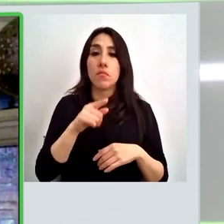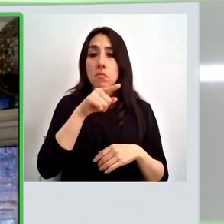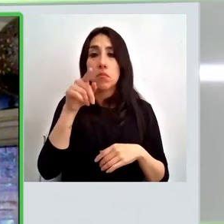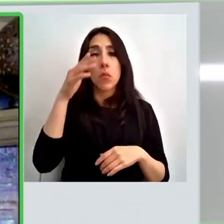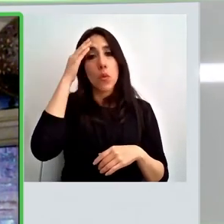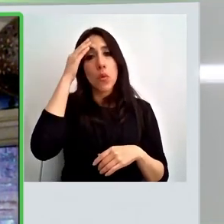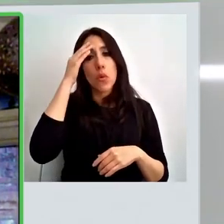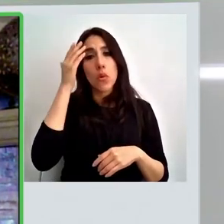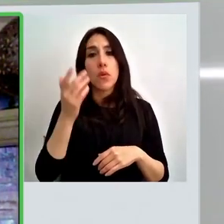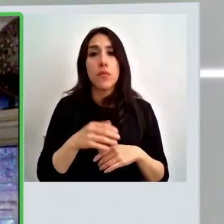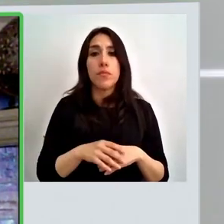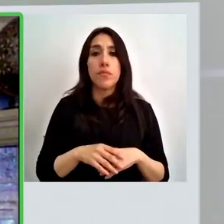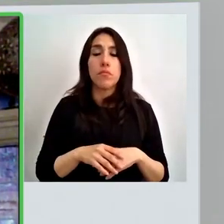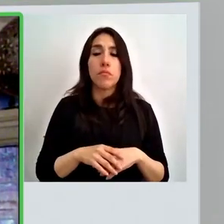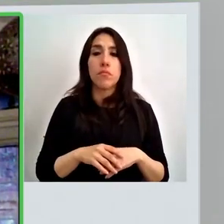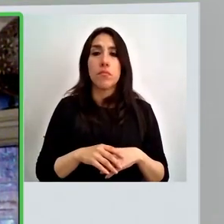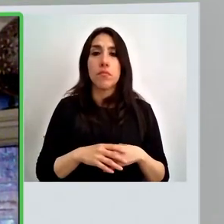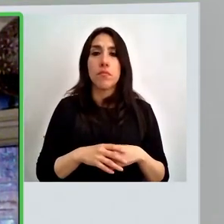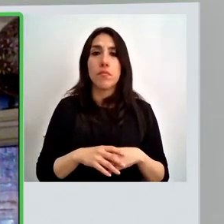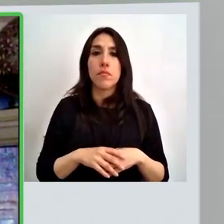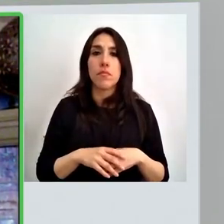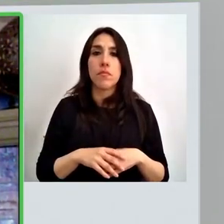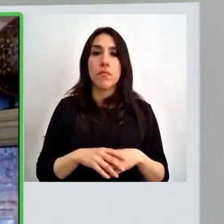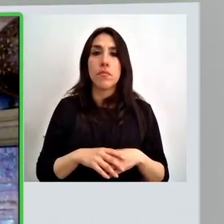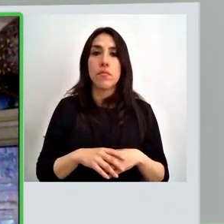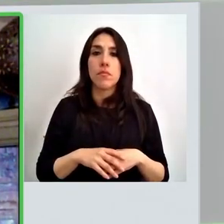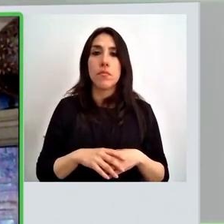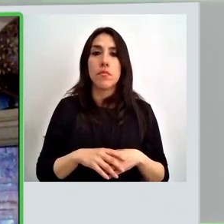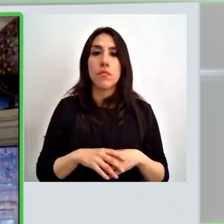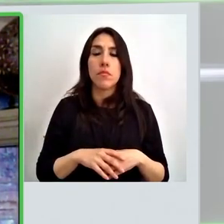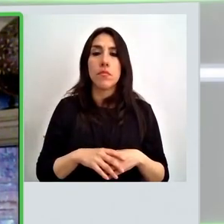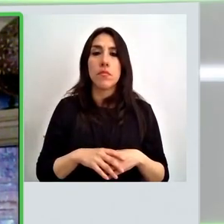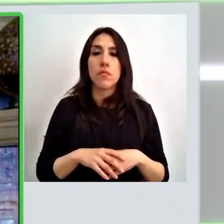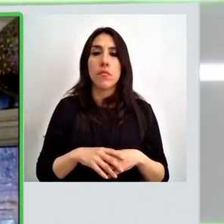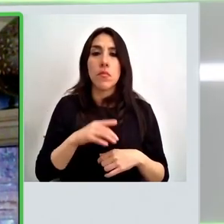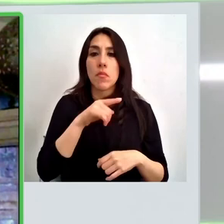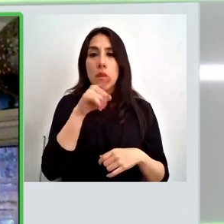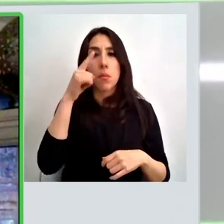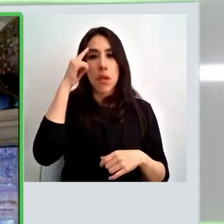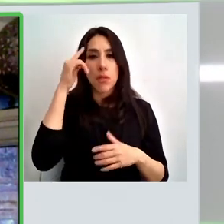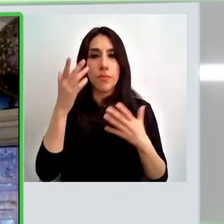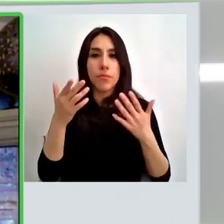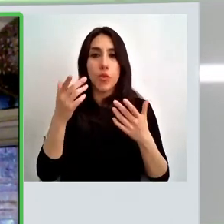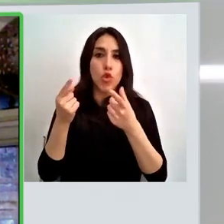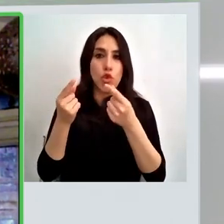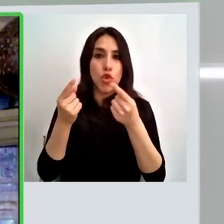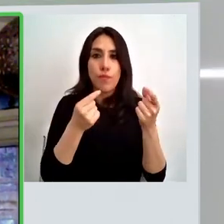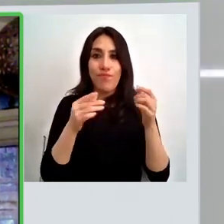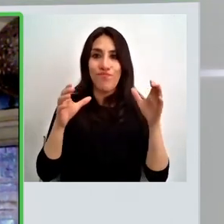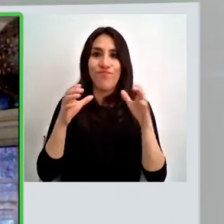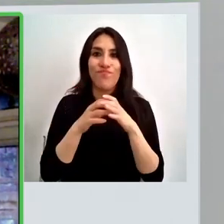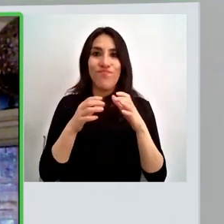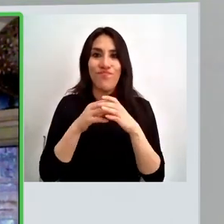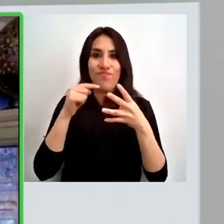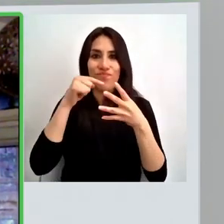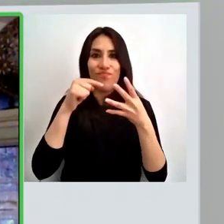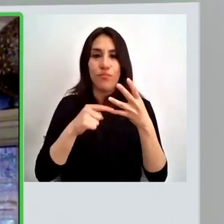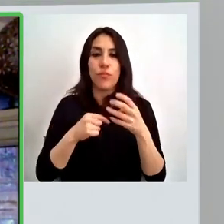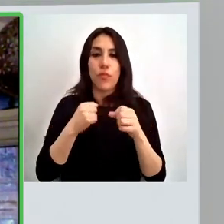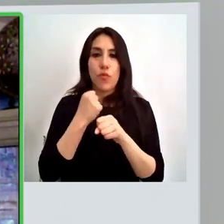genial que estén pensando en hacerlo con un grupo de recursos para los empleados trabajamos con cientos de organizaciones